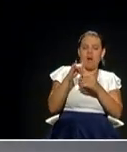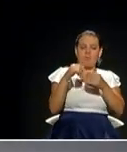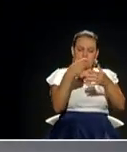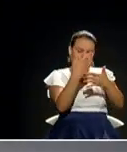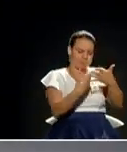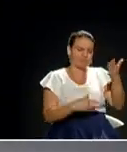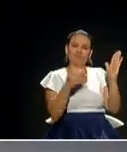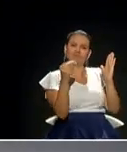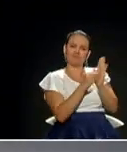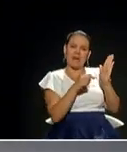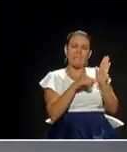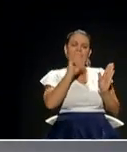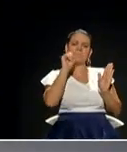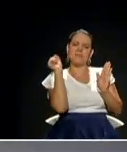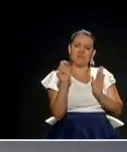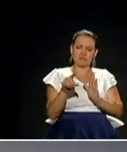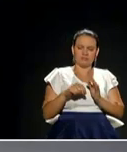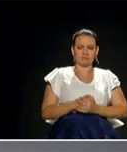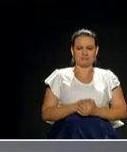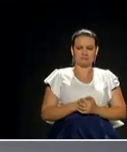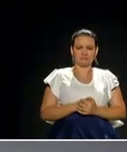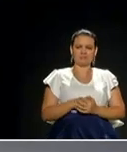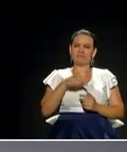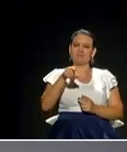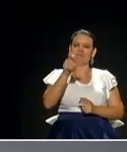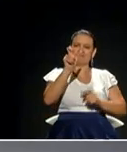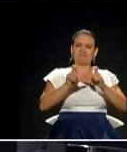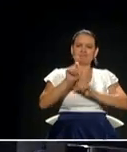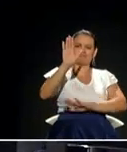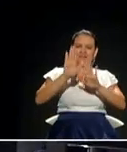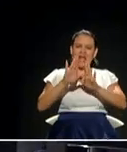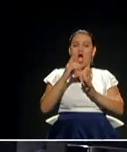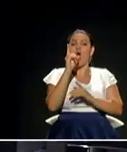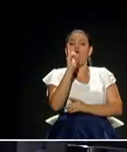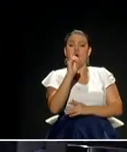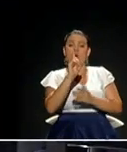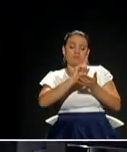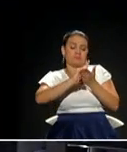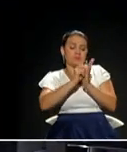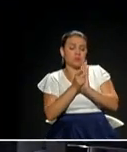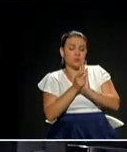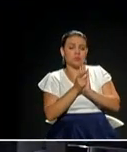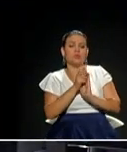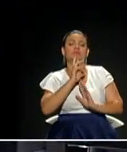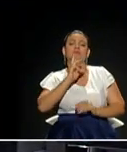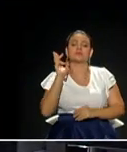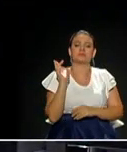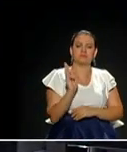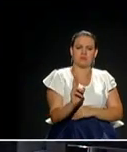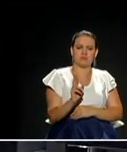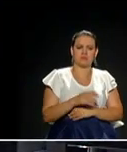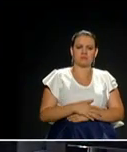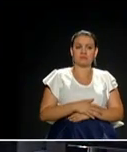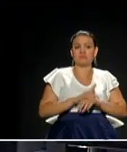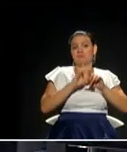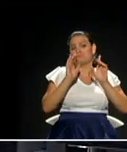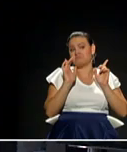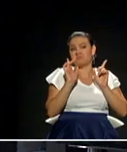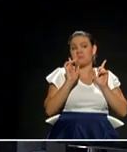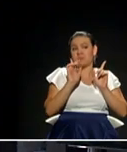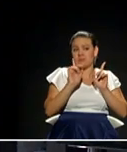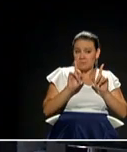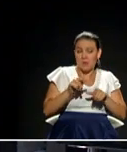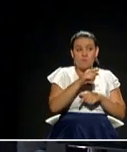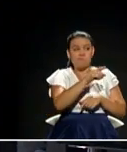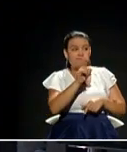establecidas el candidato entonces tiene un minuto para responder y posteriormente existe una posibilidad de réplica